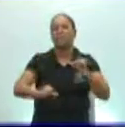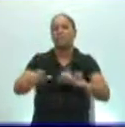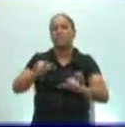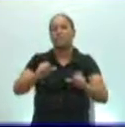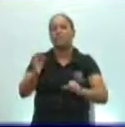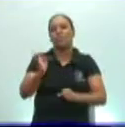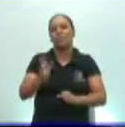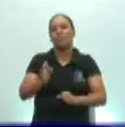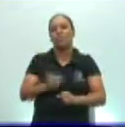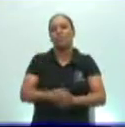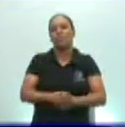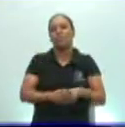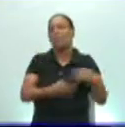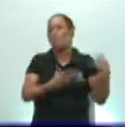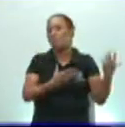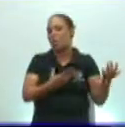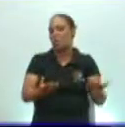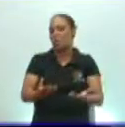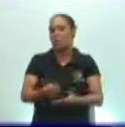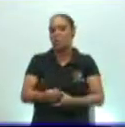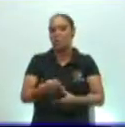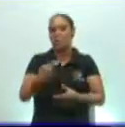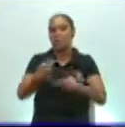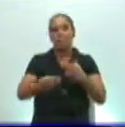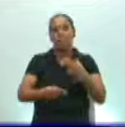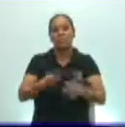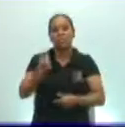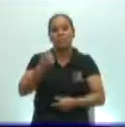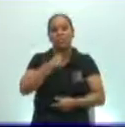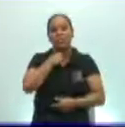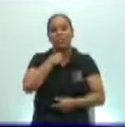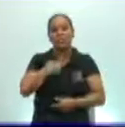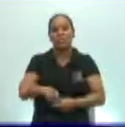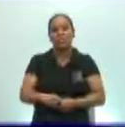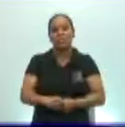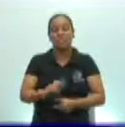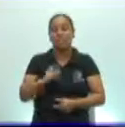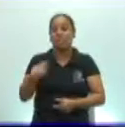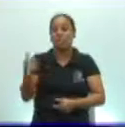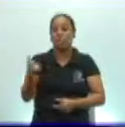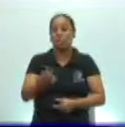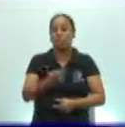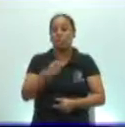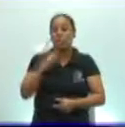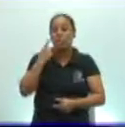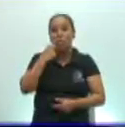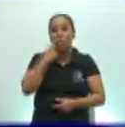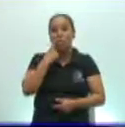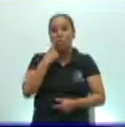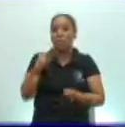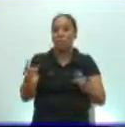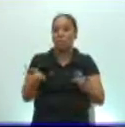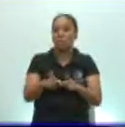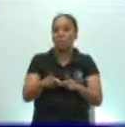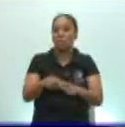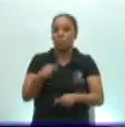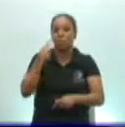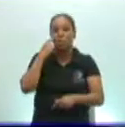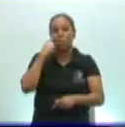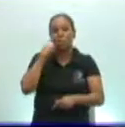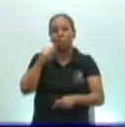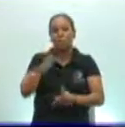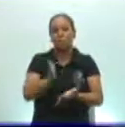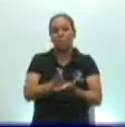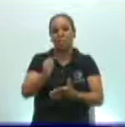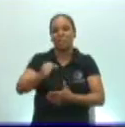químicas. Los invito entonces a realizar un ejercicio en el que vamos a poder resumir lo que hemos visto en la clase de